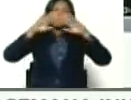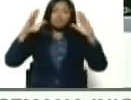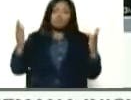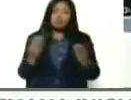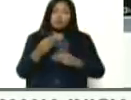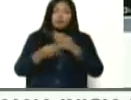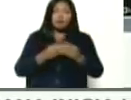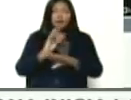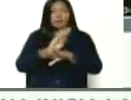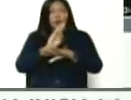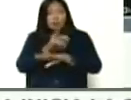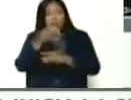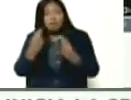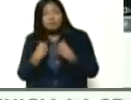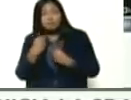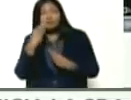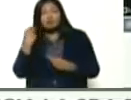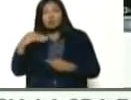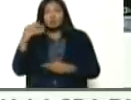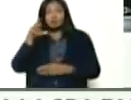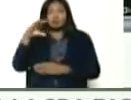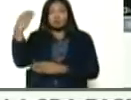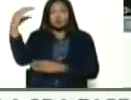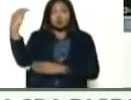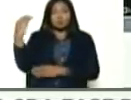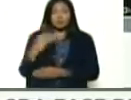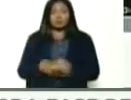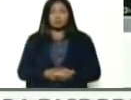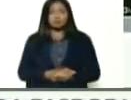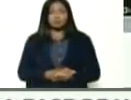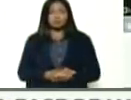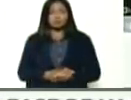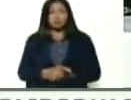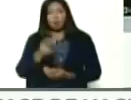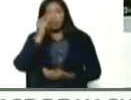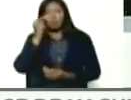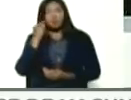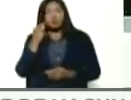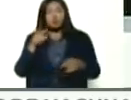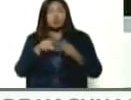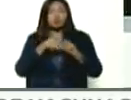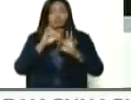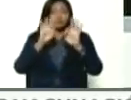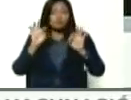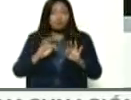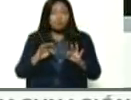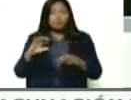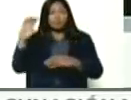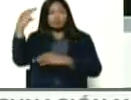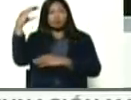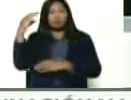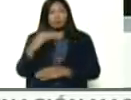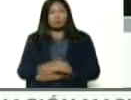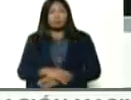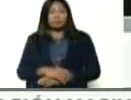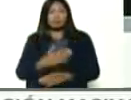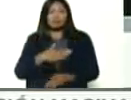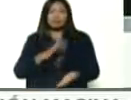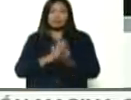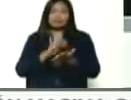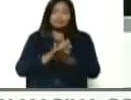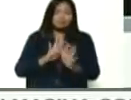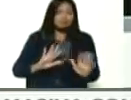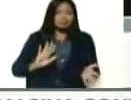algo para proteger la vida de la juventud colombiano del hombre y la mujer de a pie de colombia basta ya de la masacre